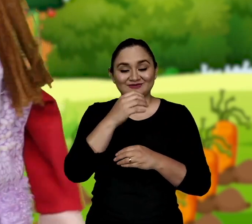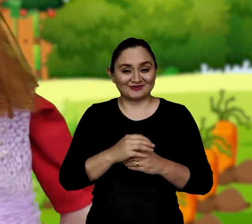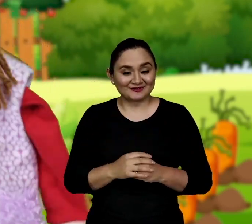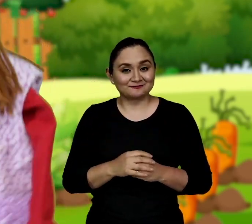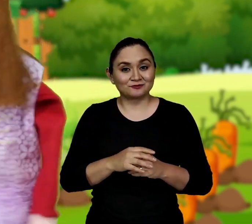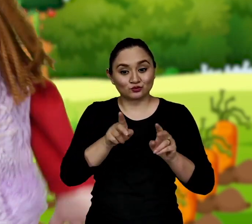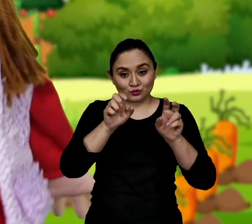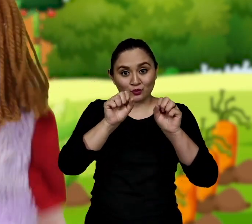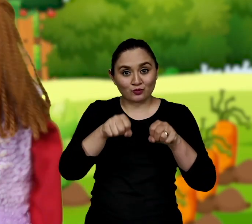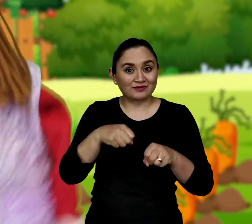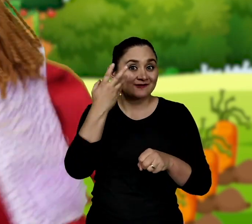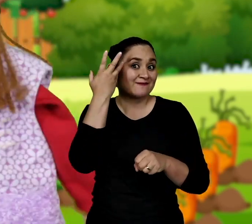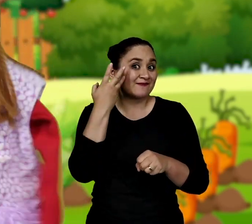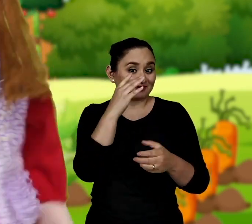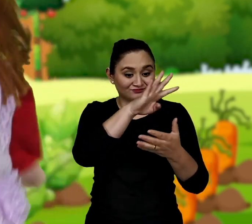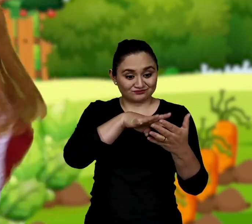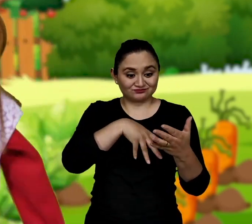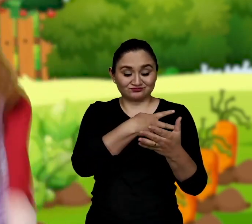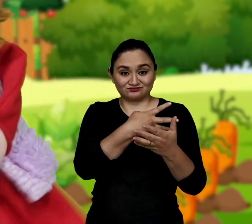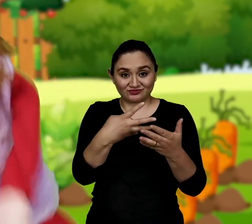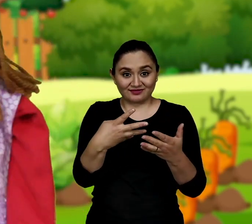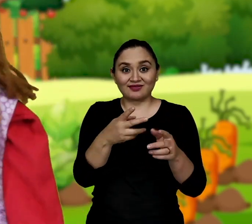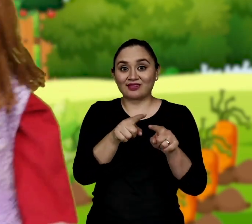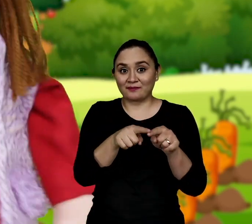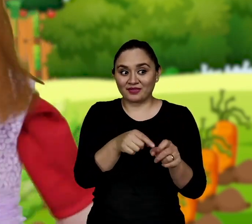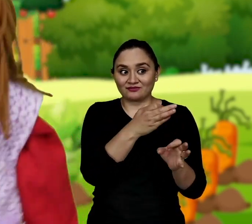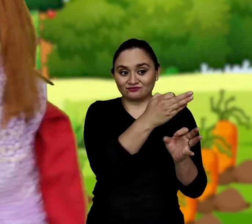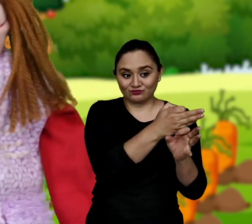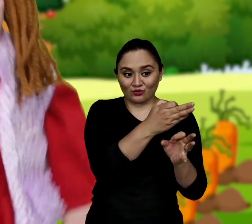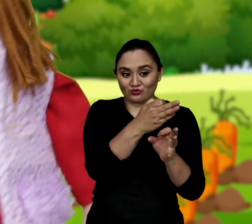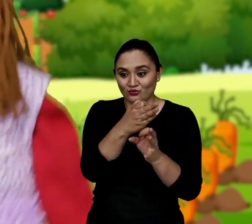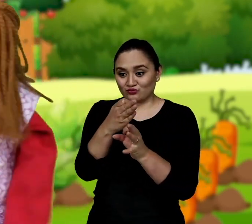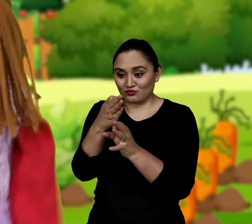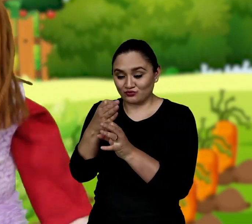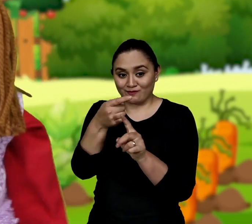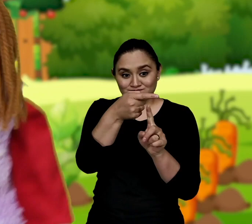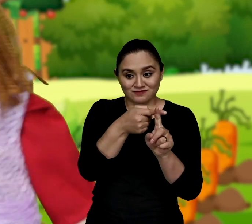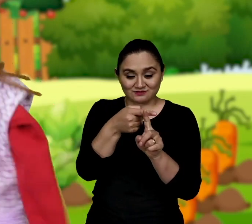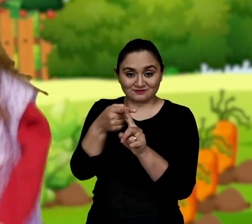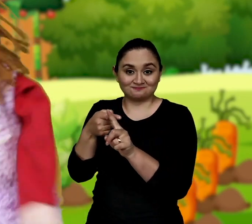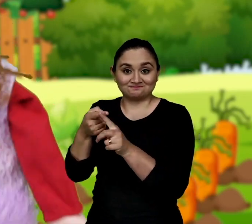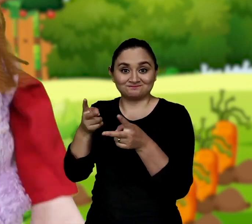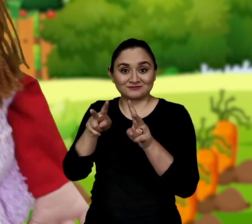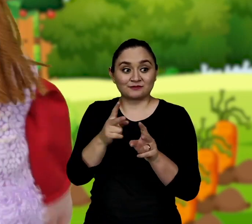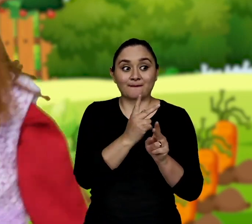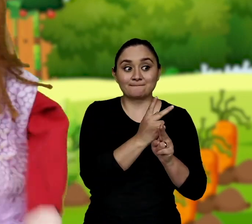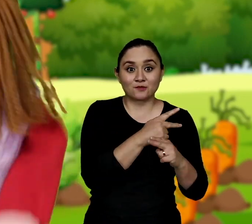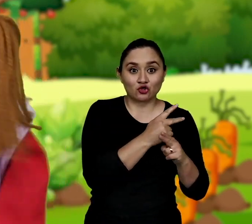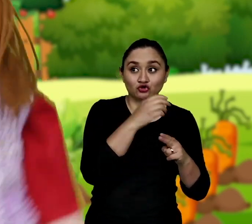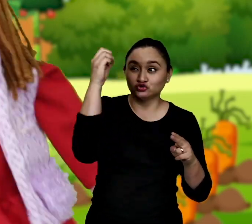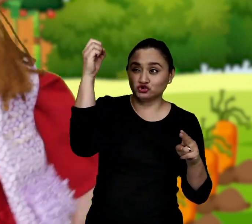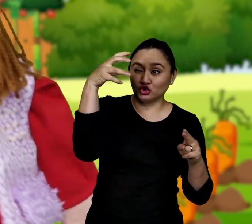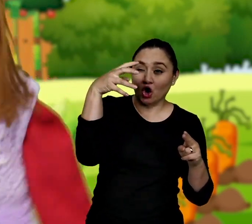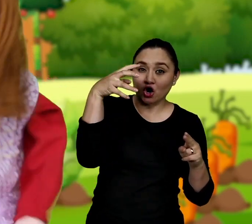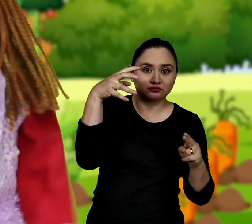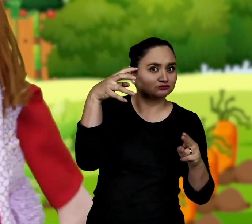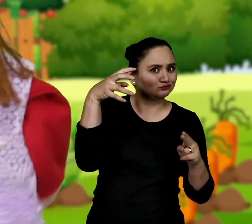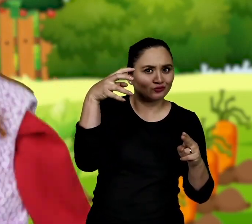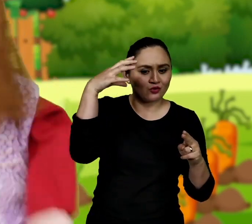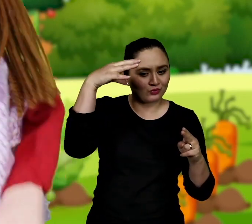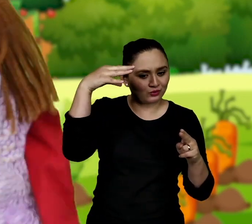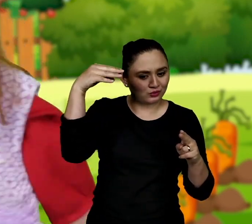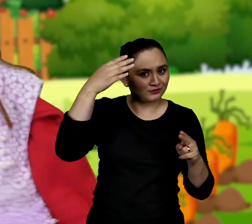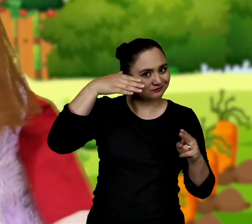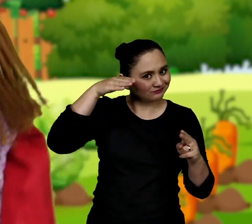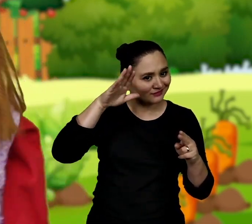y mantengan los productos cosechados a la sombra. También hay que usar guantes para